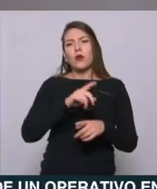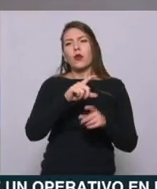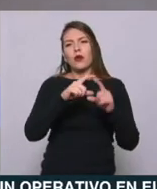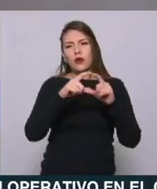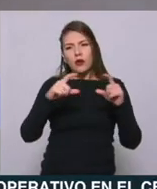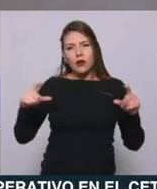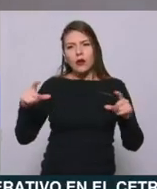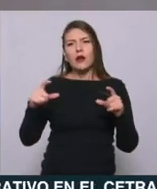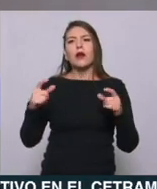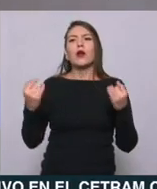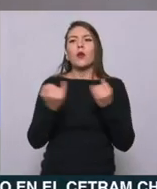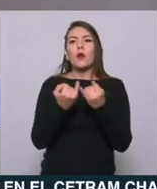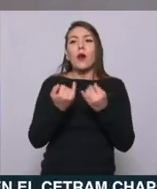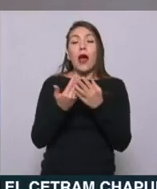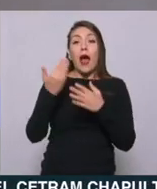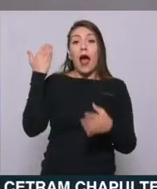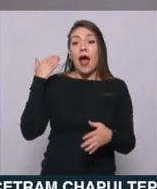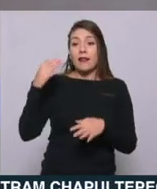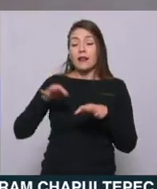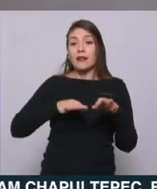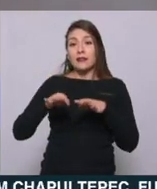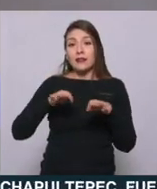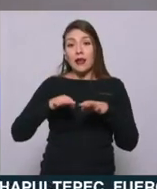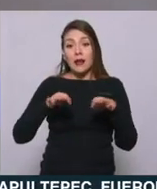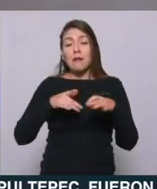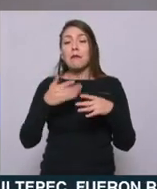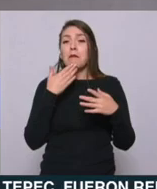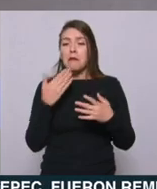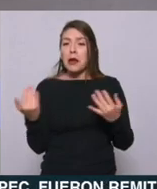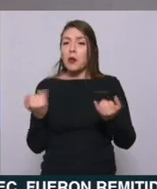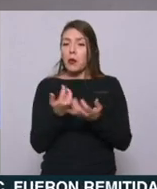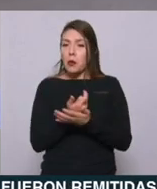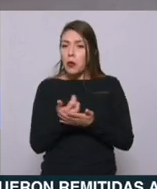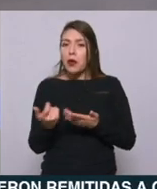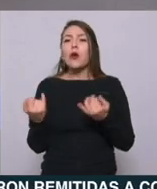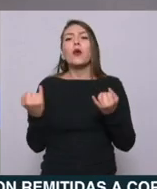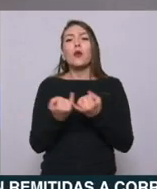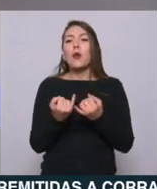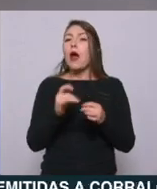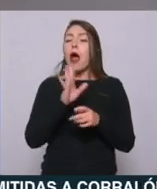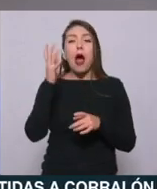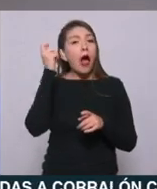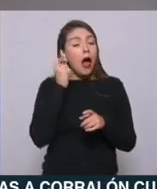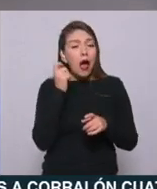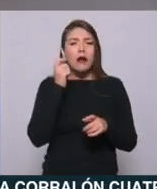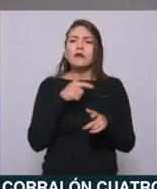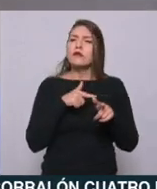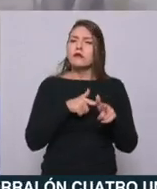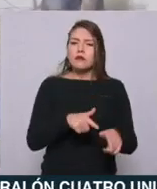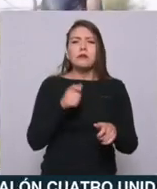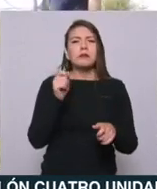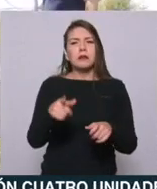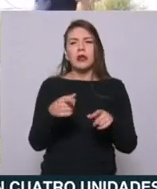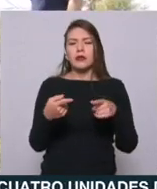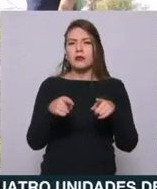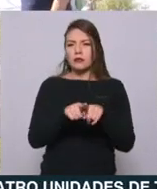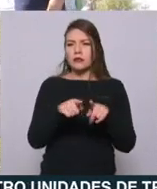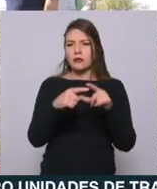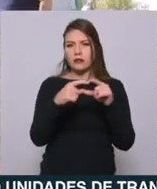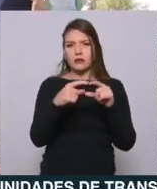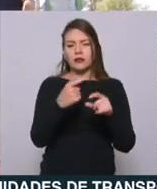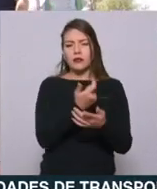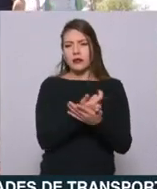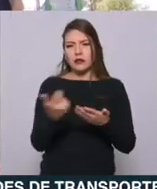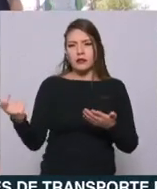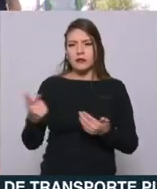de dejar de trabajar. Eso creo que es un regalo que ya nos merecemos todos los jubilados. A sus